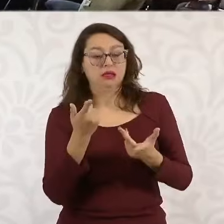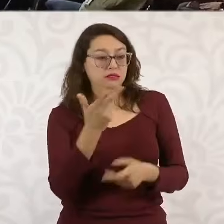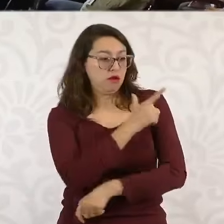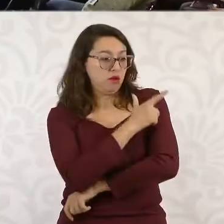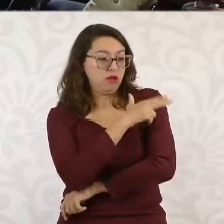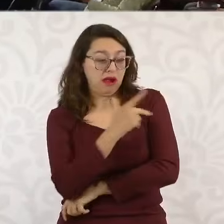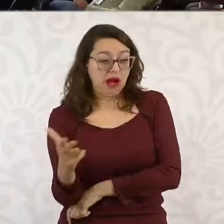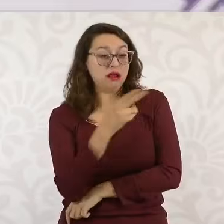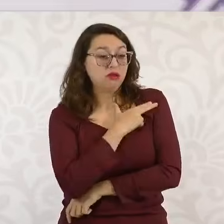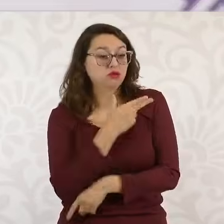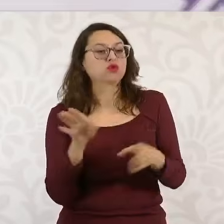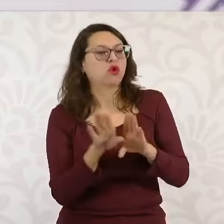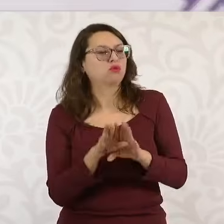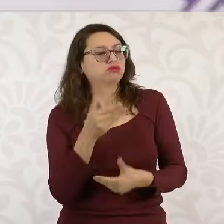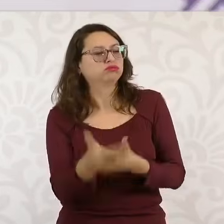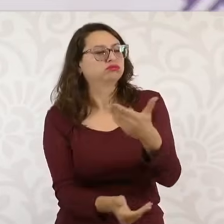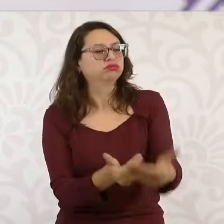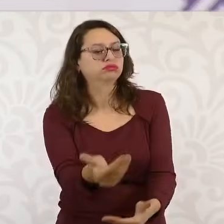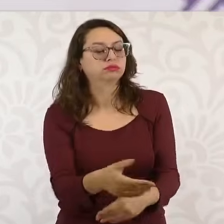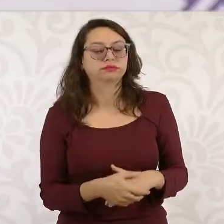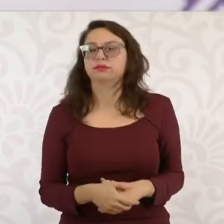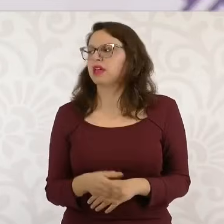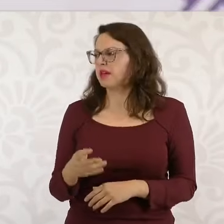informe el general, por favor.